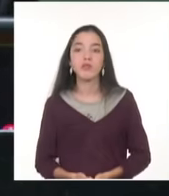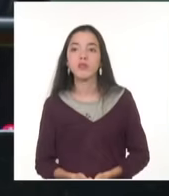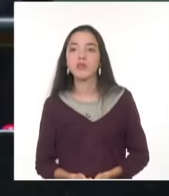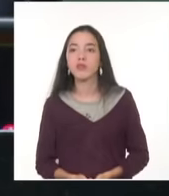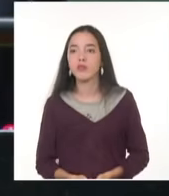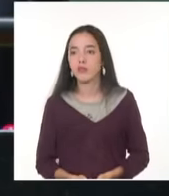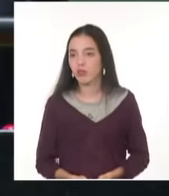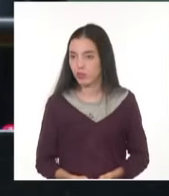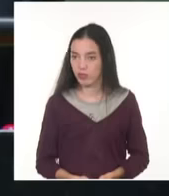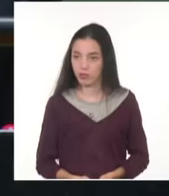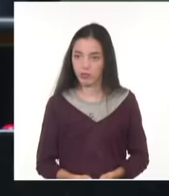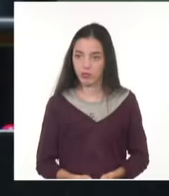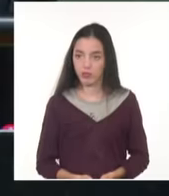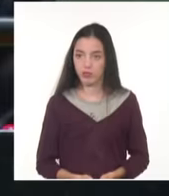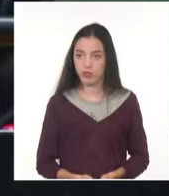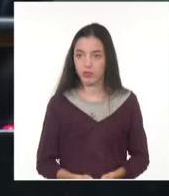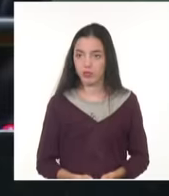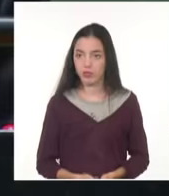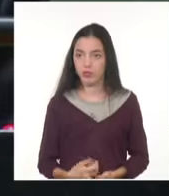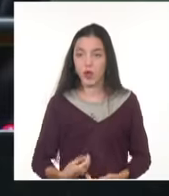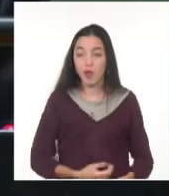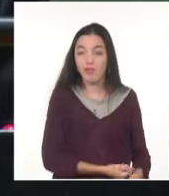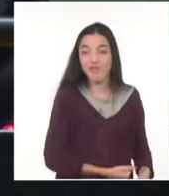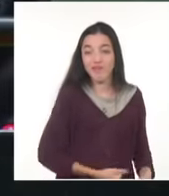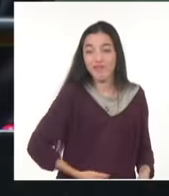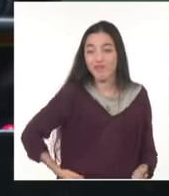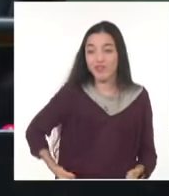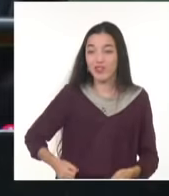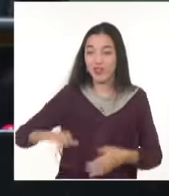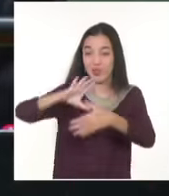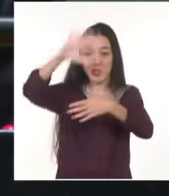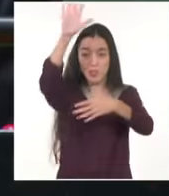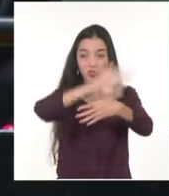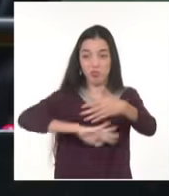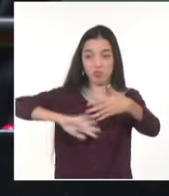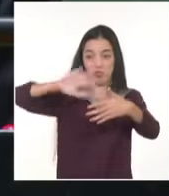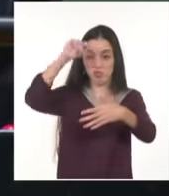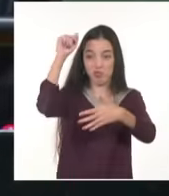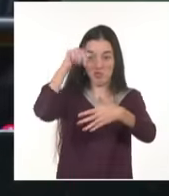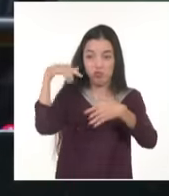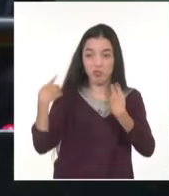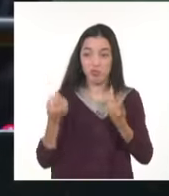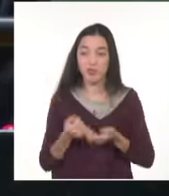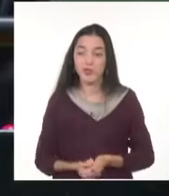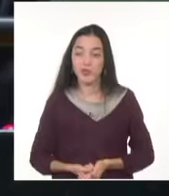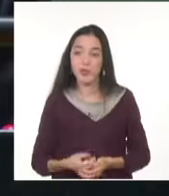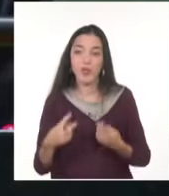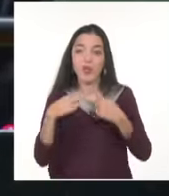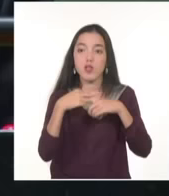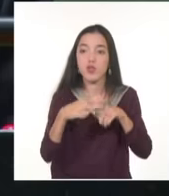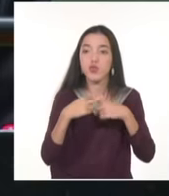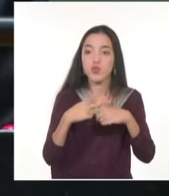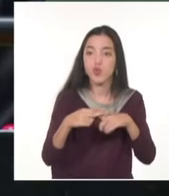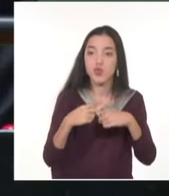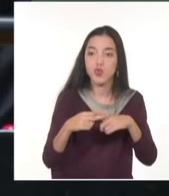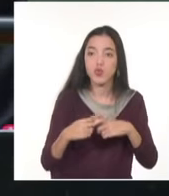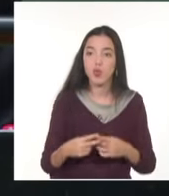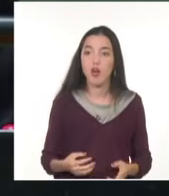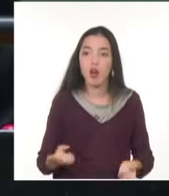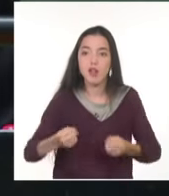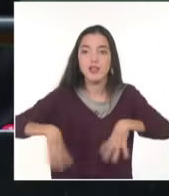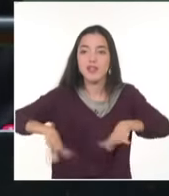la comunidad del Caribe para encontrar una solución sostenible a la dramática situación